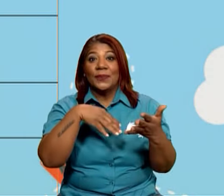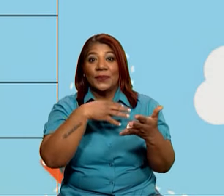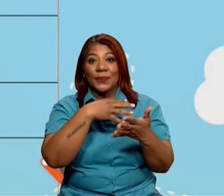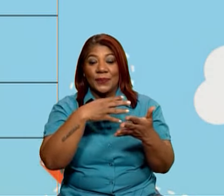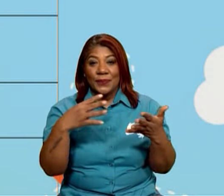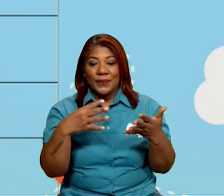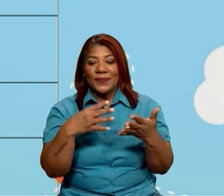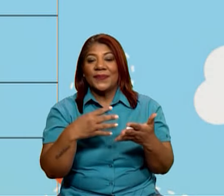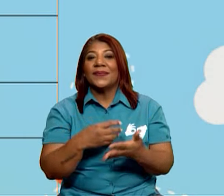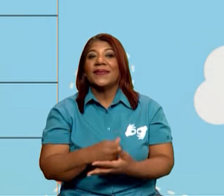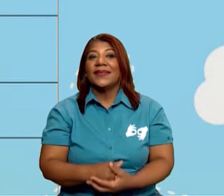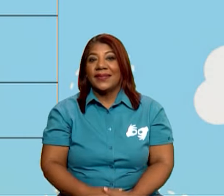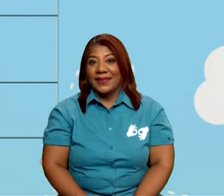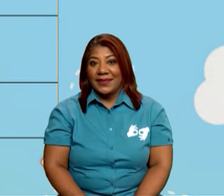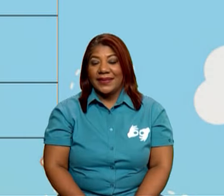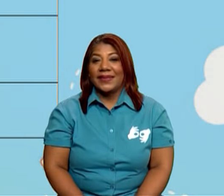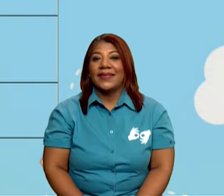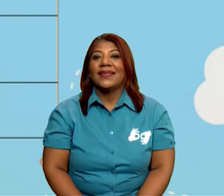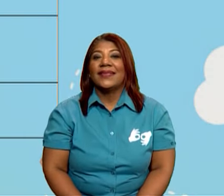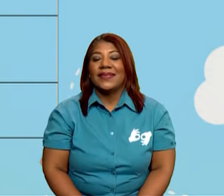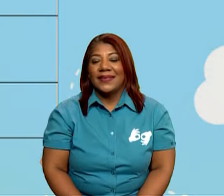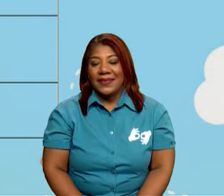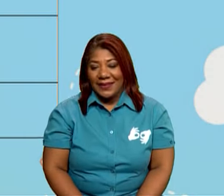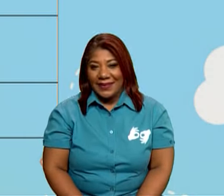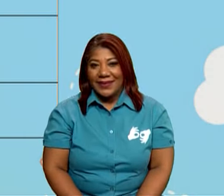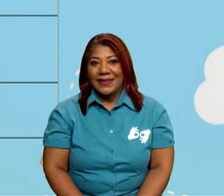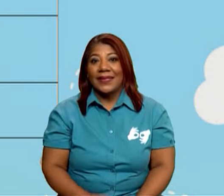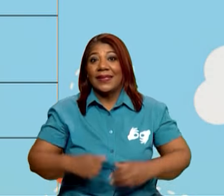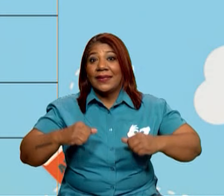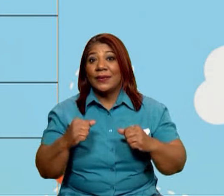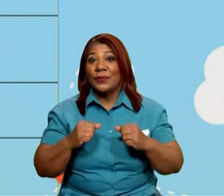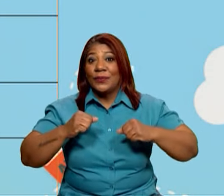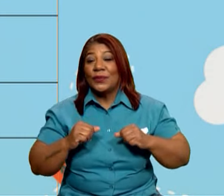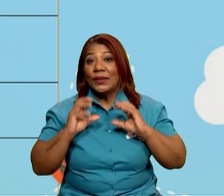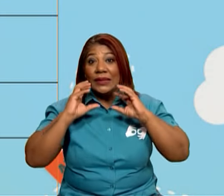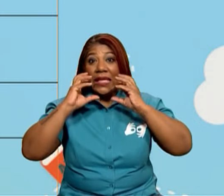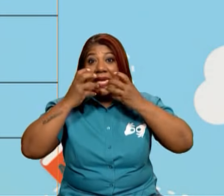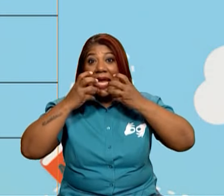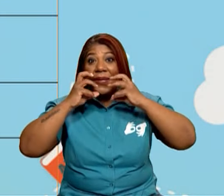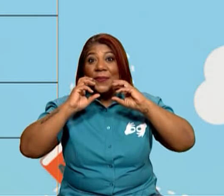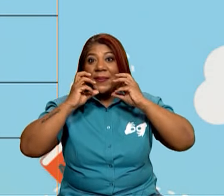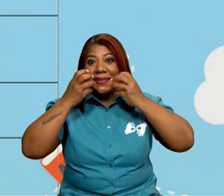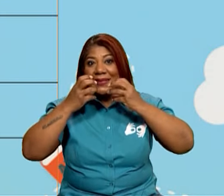y buscamos y colocamos el alimento que está consumiendo cada uno de estos